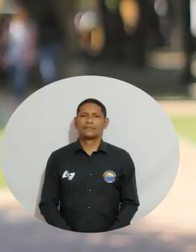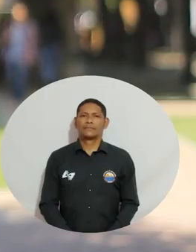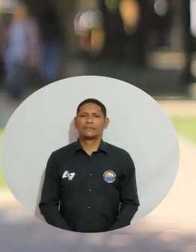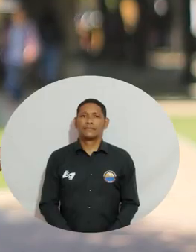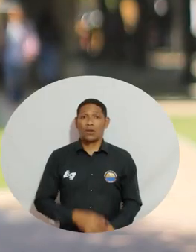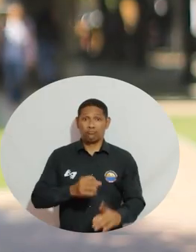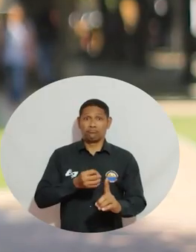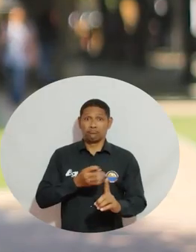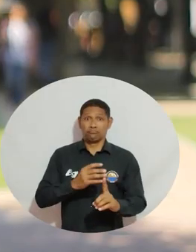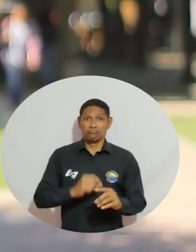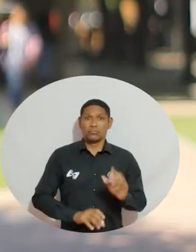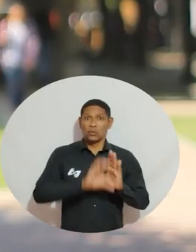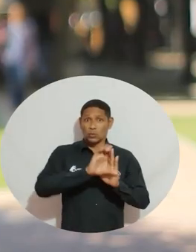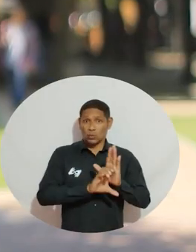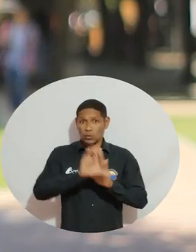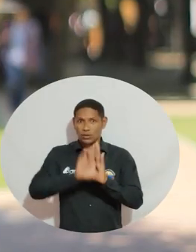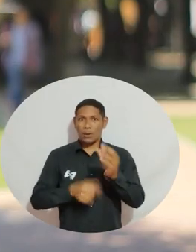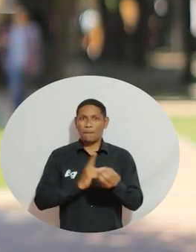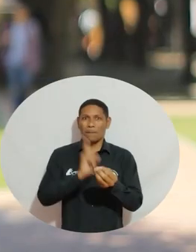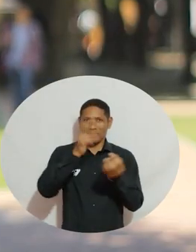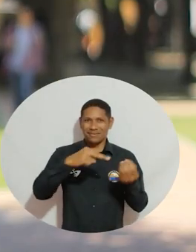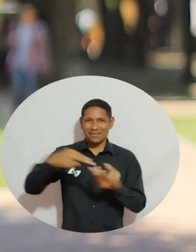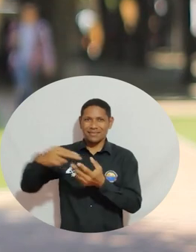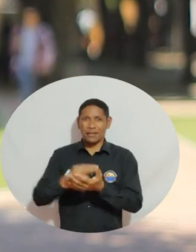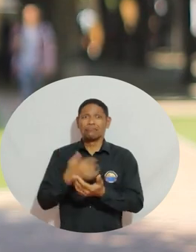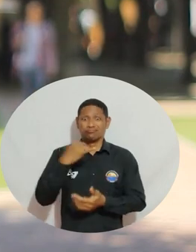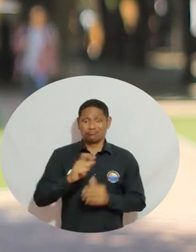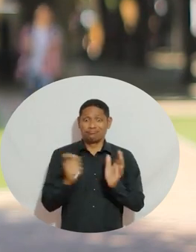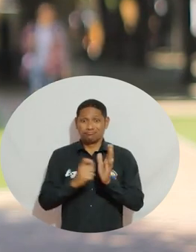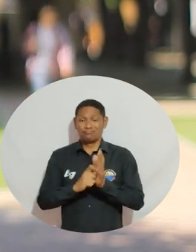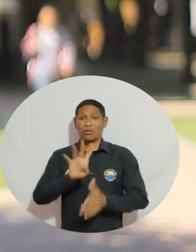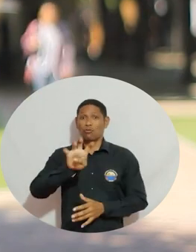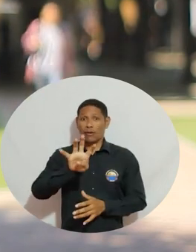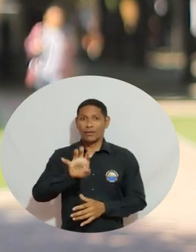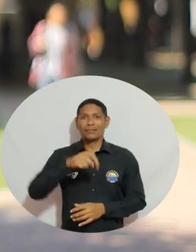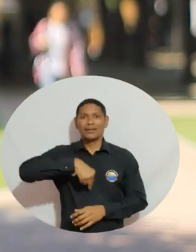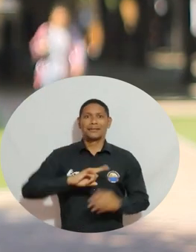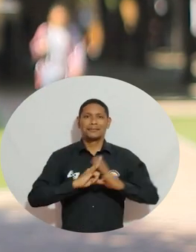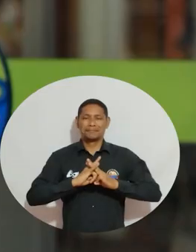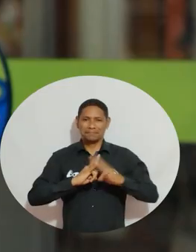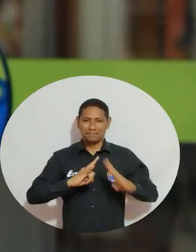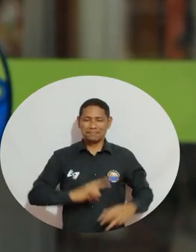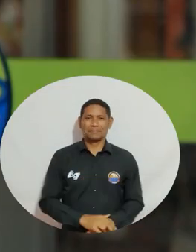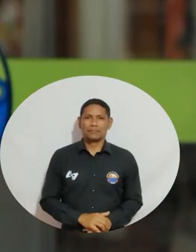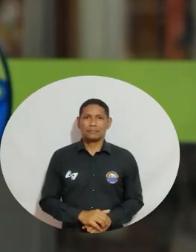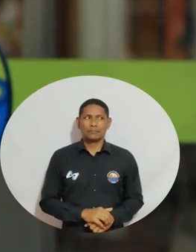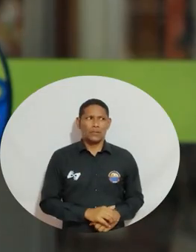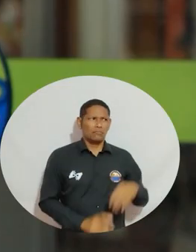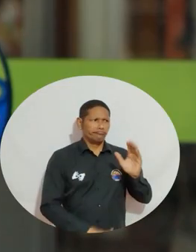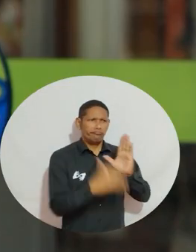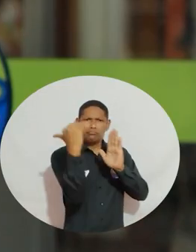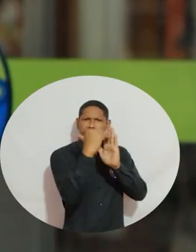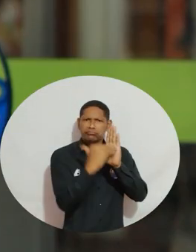El simposio Currículo y Políticas Educativas desarrolló su novena versión en nuestra Casa de Estudios Superiores. La agenda académica